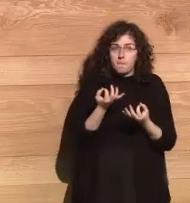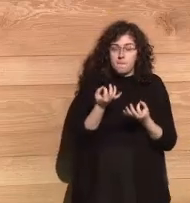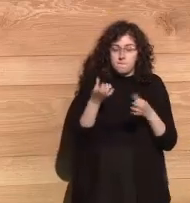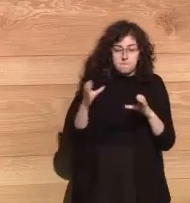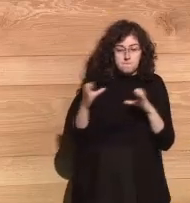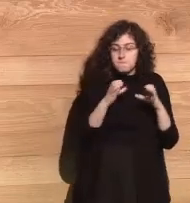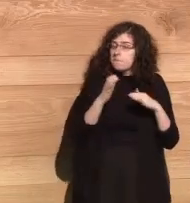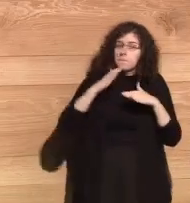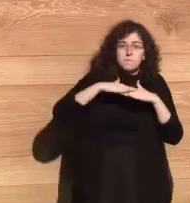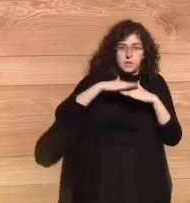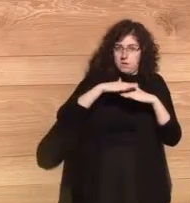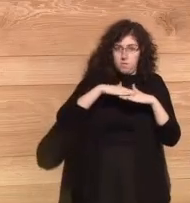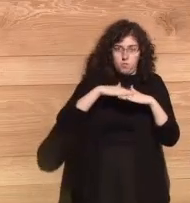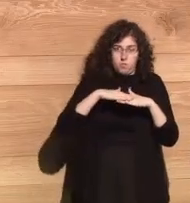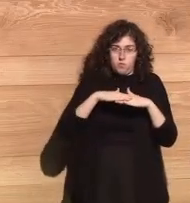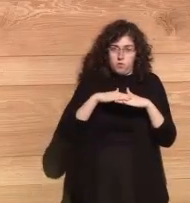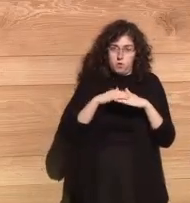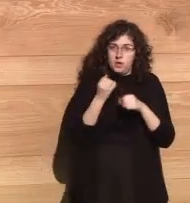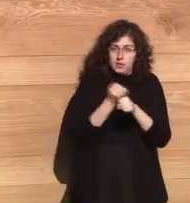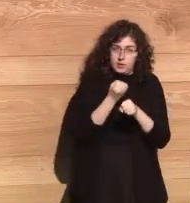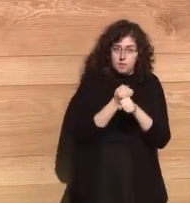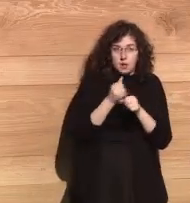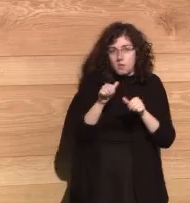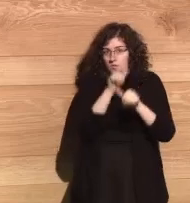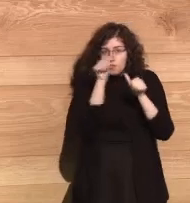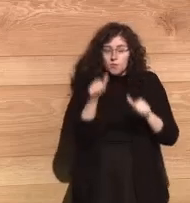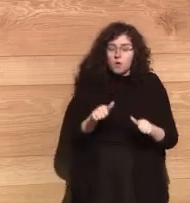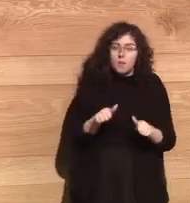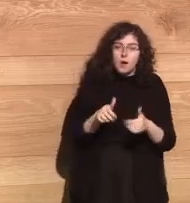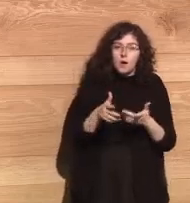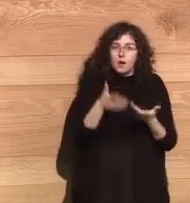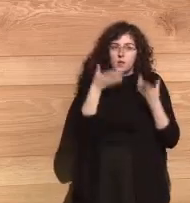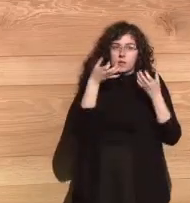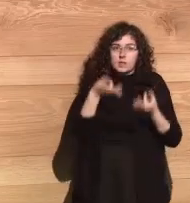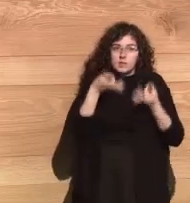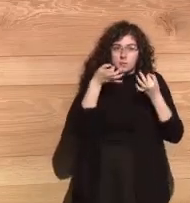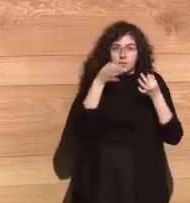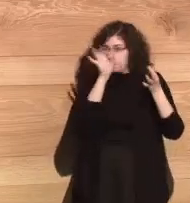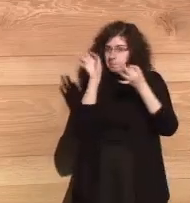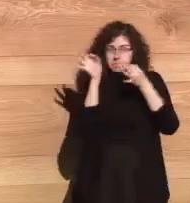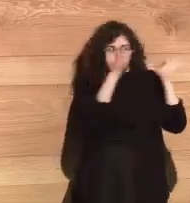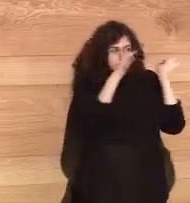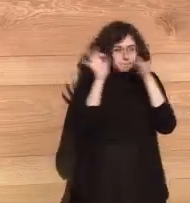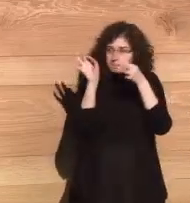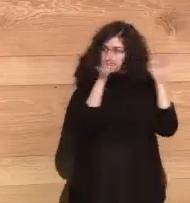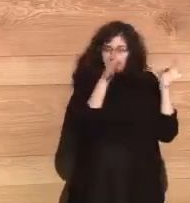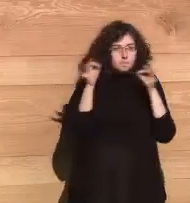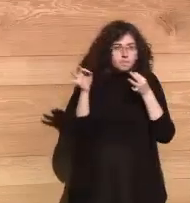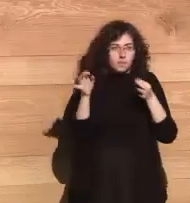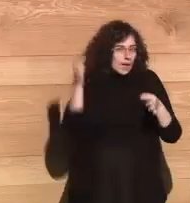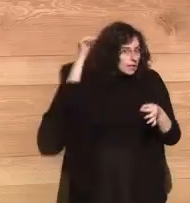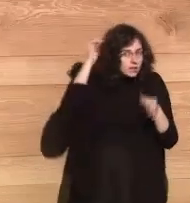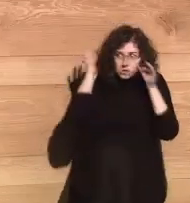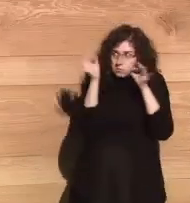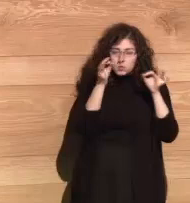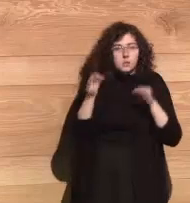llevando el mínimo posible y trabajando de la manera más, ¿no? Siempre con los ojos aquí, atrás, aquí, que nunca puedes bajar